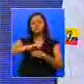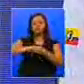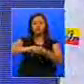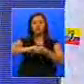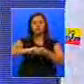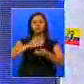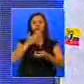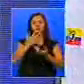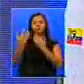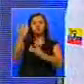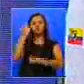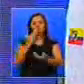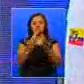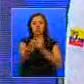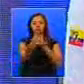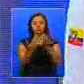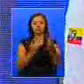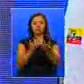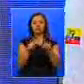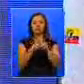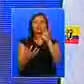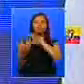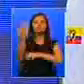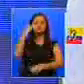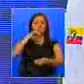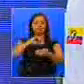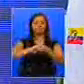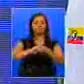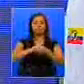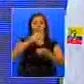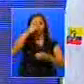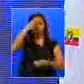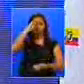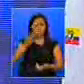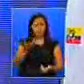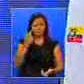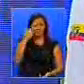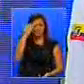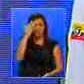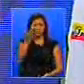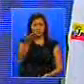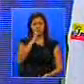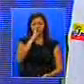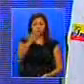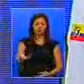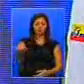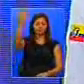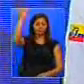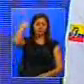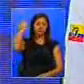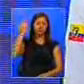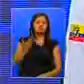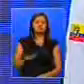toda la historia, ustedes saben los lazos históricos que nos unen con Cuba desde siempre, hemos